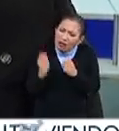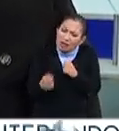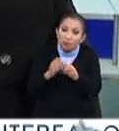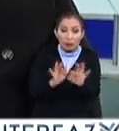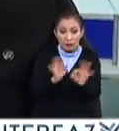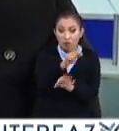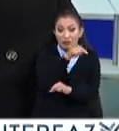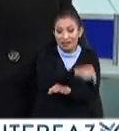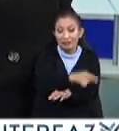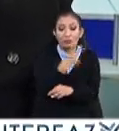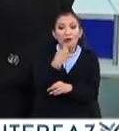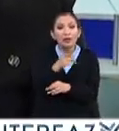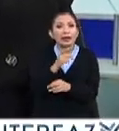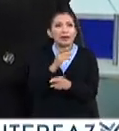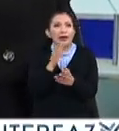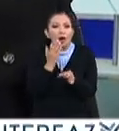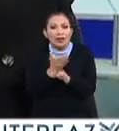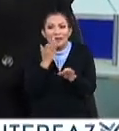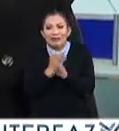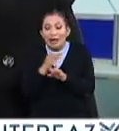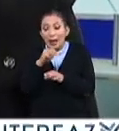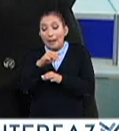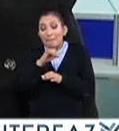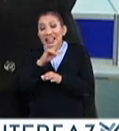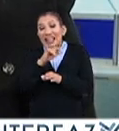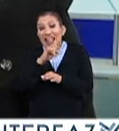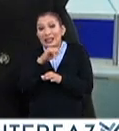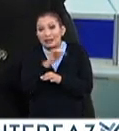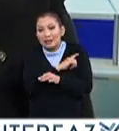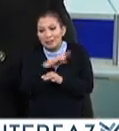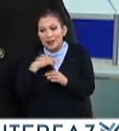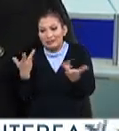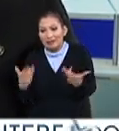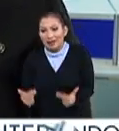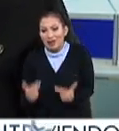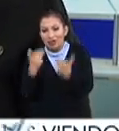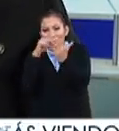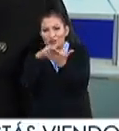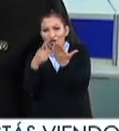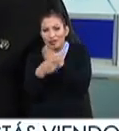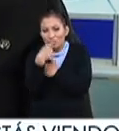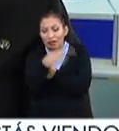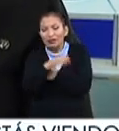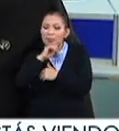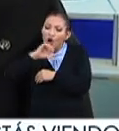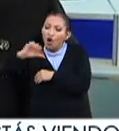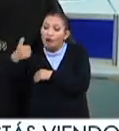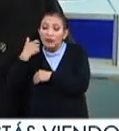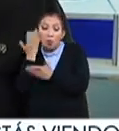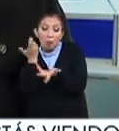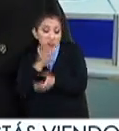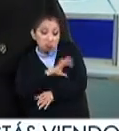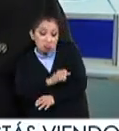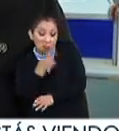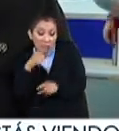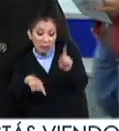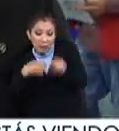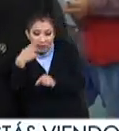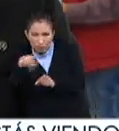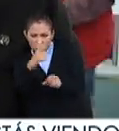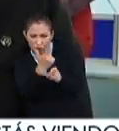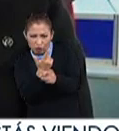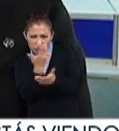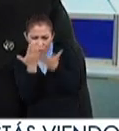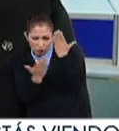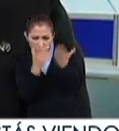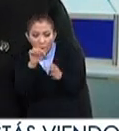es importante, porque más que nunca los millennials tienen que emprender. Y tenemos también alguna serie de optativas dentro de las diferentes